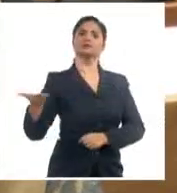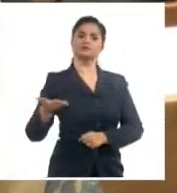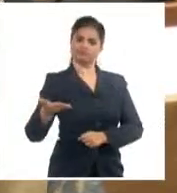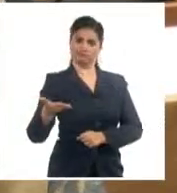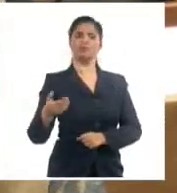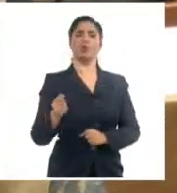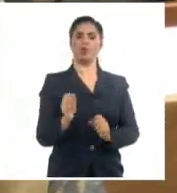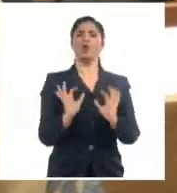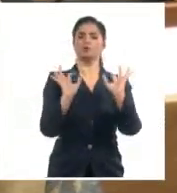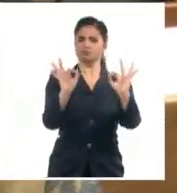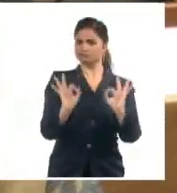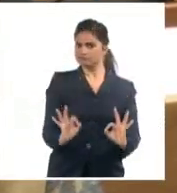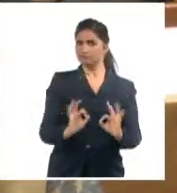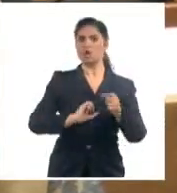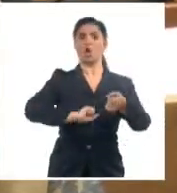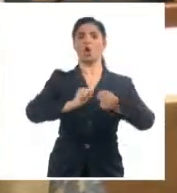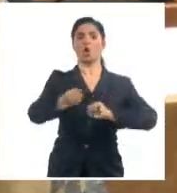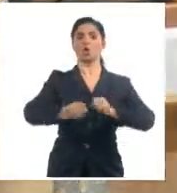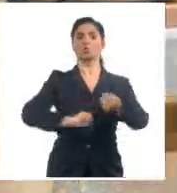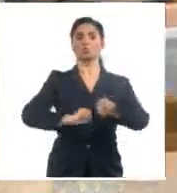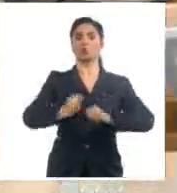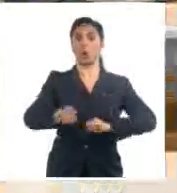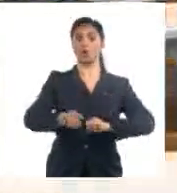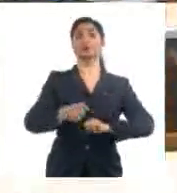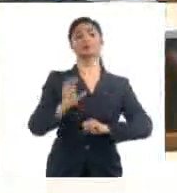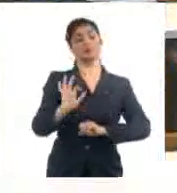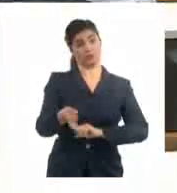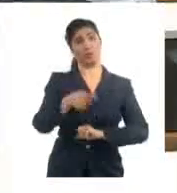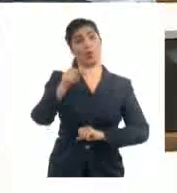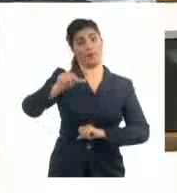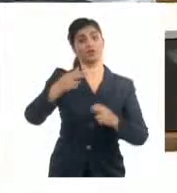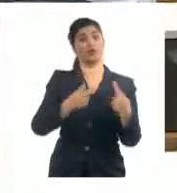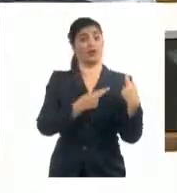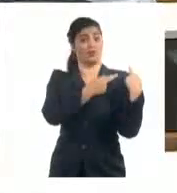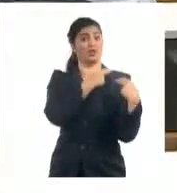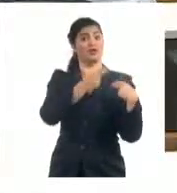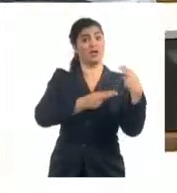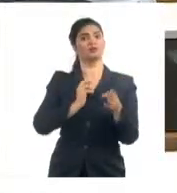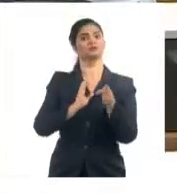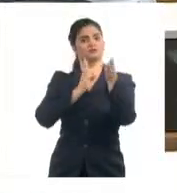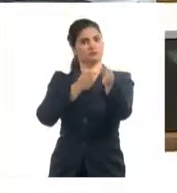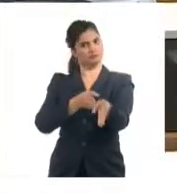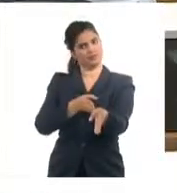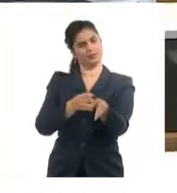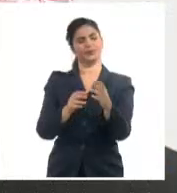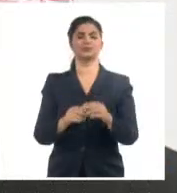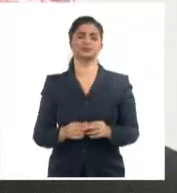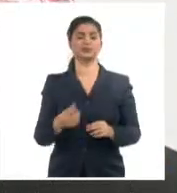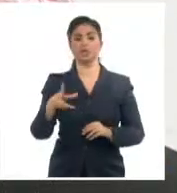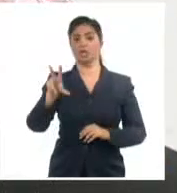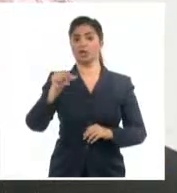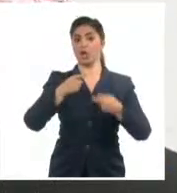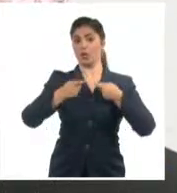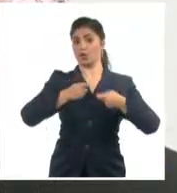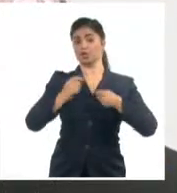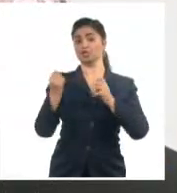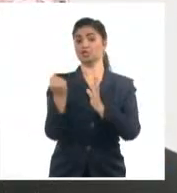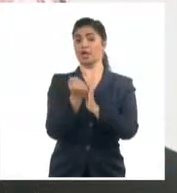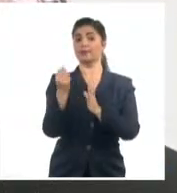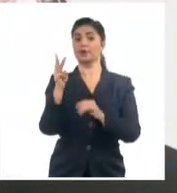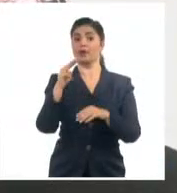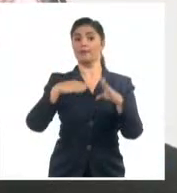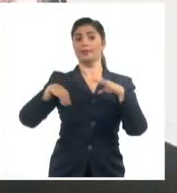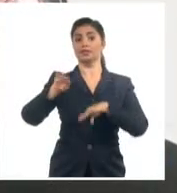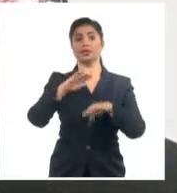para que esto se organice, se controle. El nuevo modelo de negocios aprobado por el Ministerio de Economía y Planificación para el sector garantiza